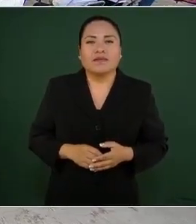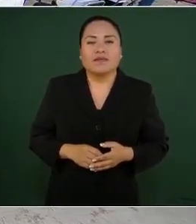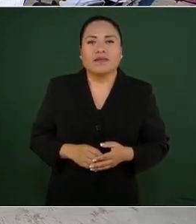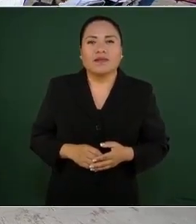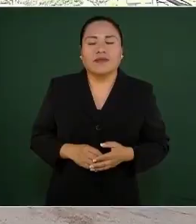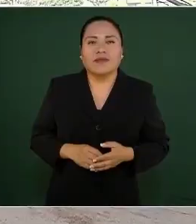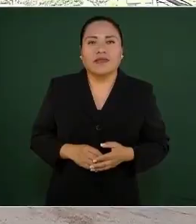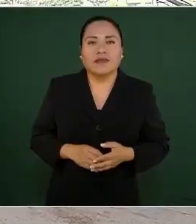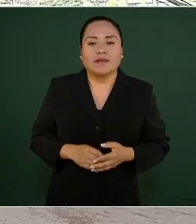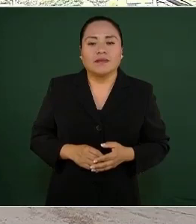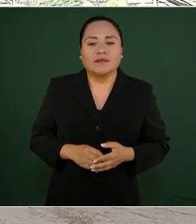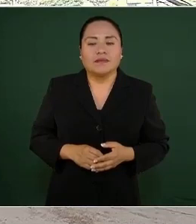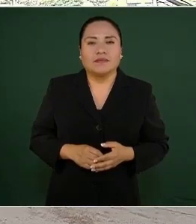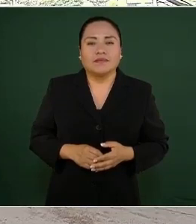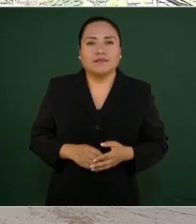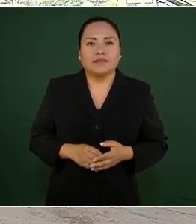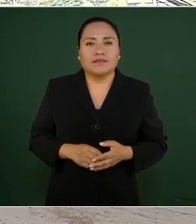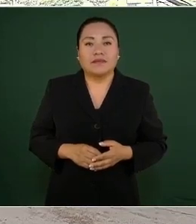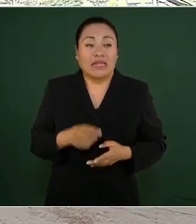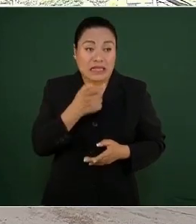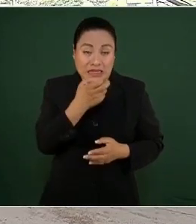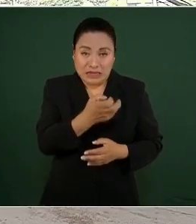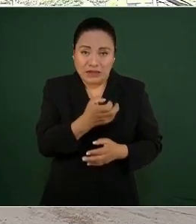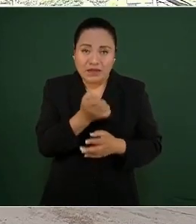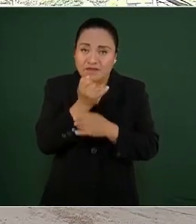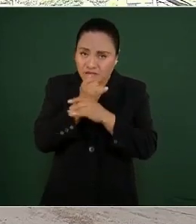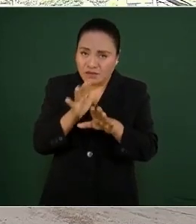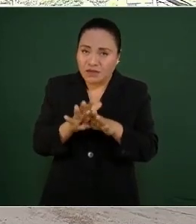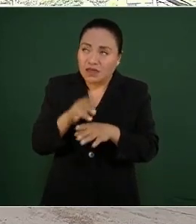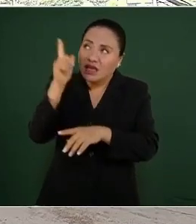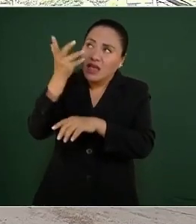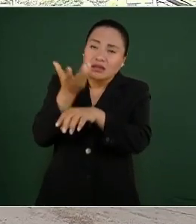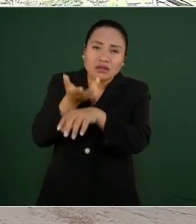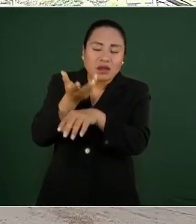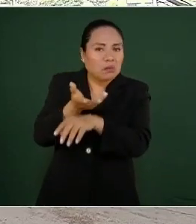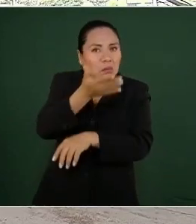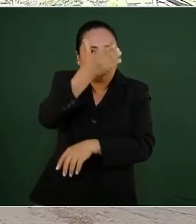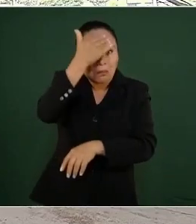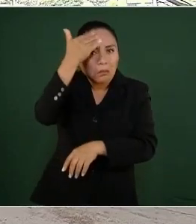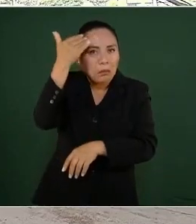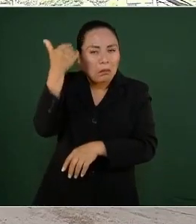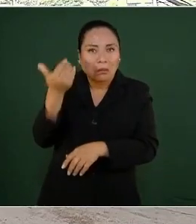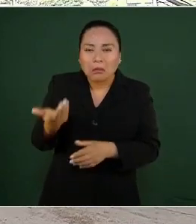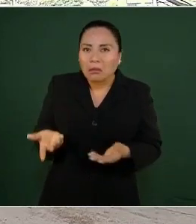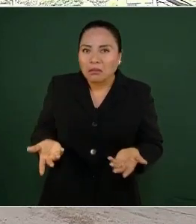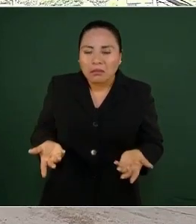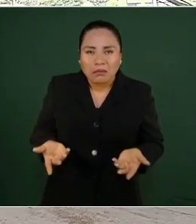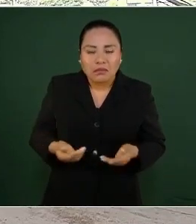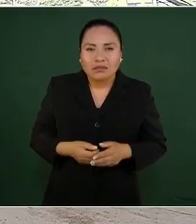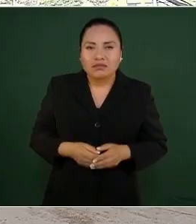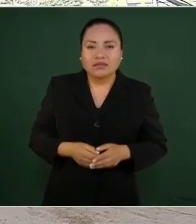Porque esto a veces en Estados Unidos se desconoce.